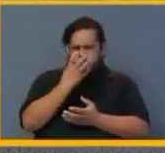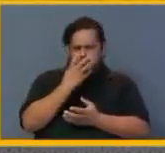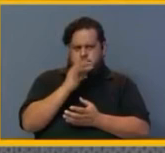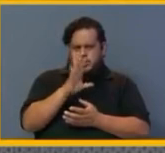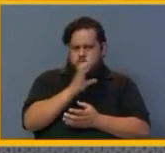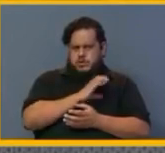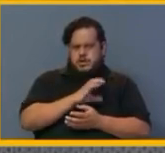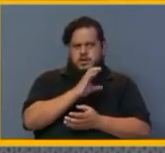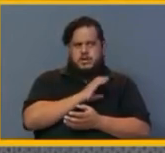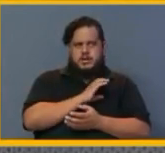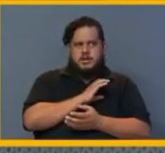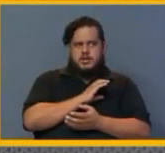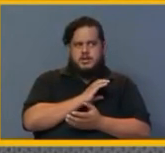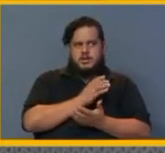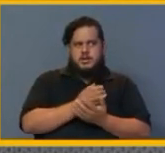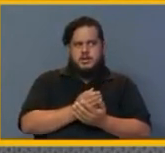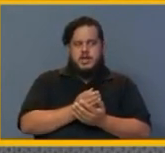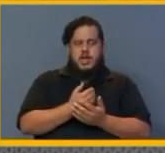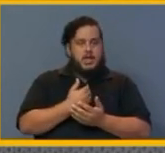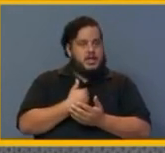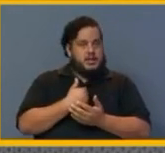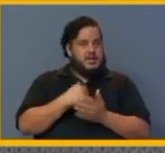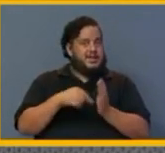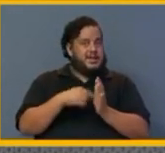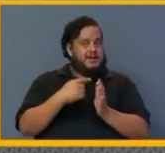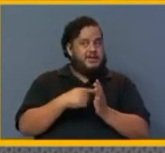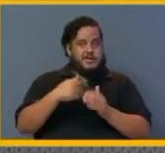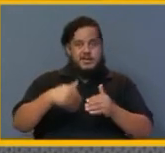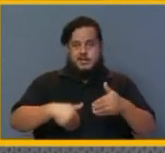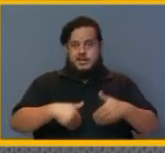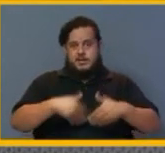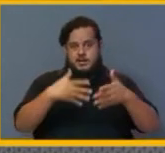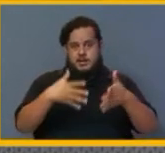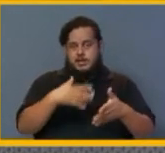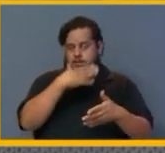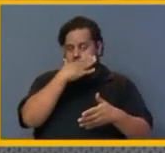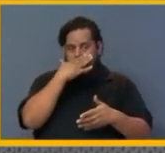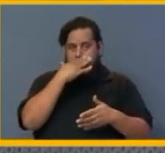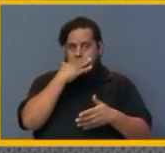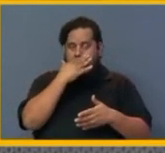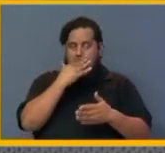características que tienen, que a veces entrenadores,